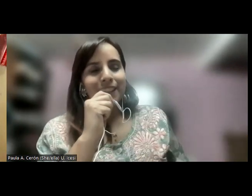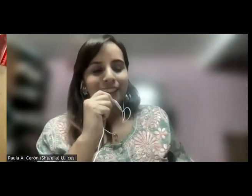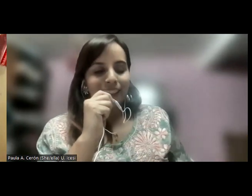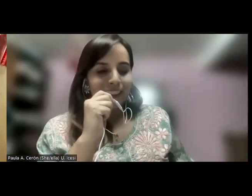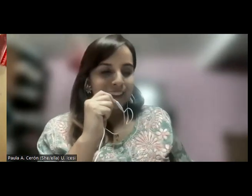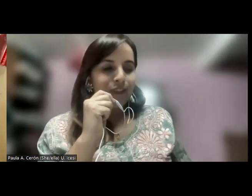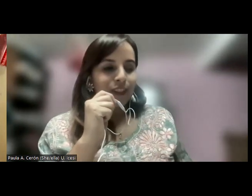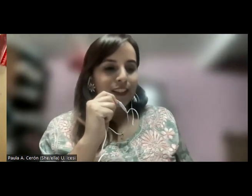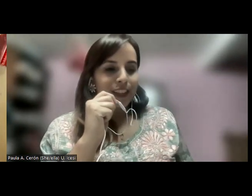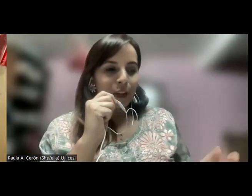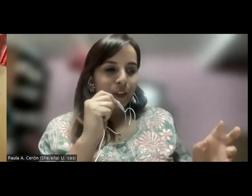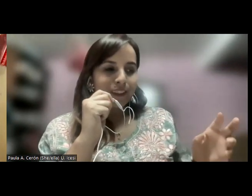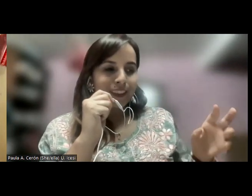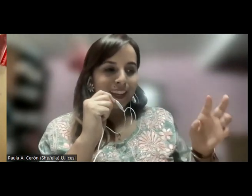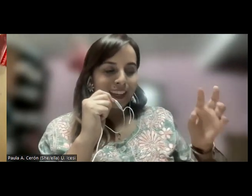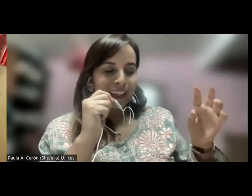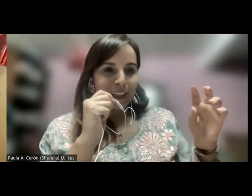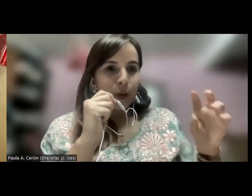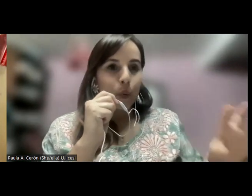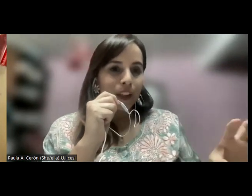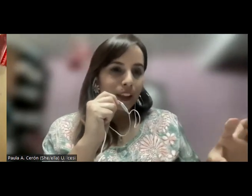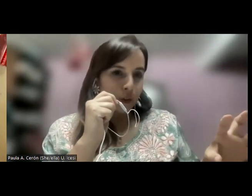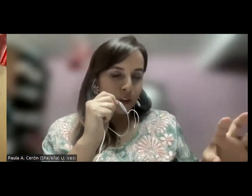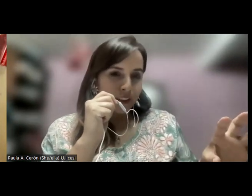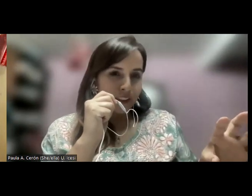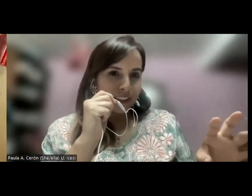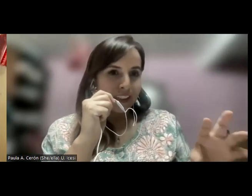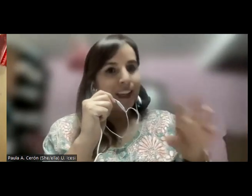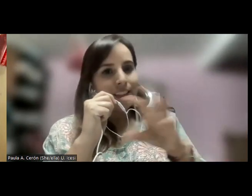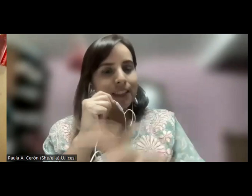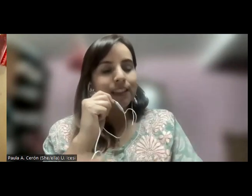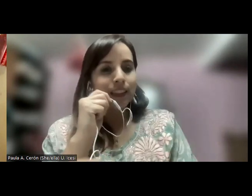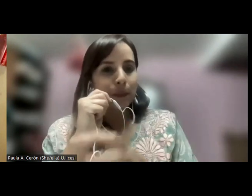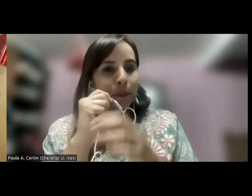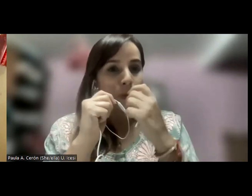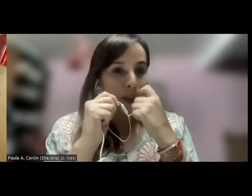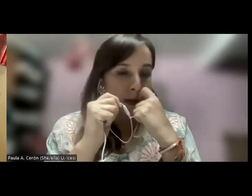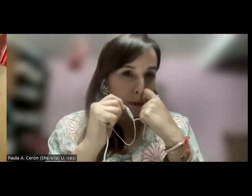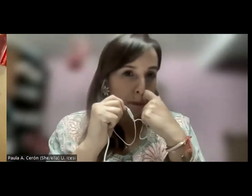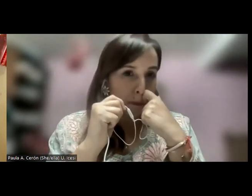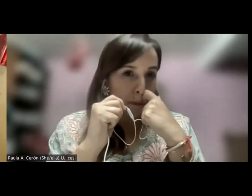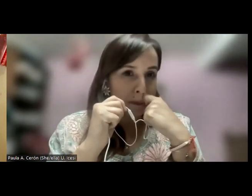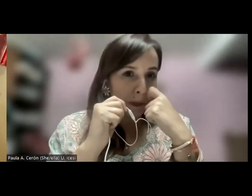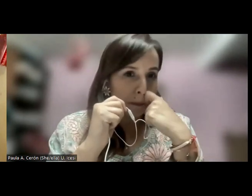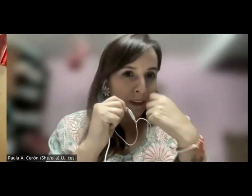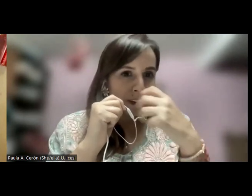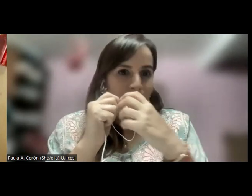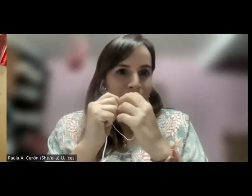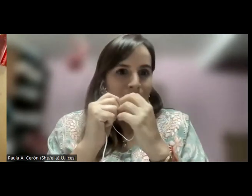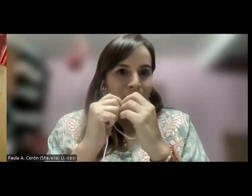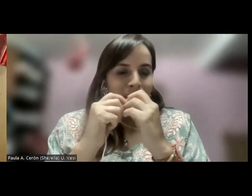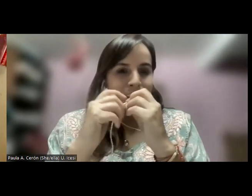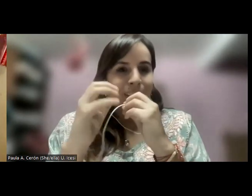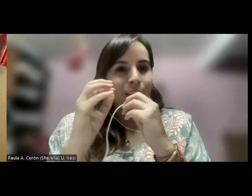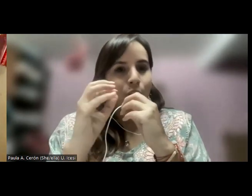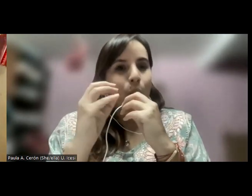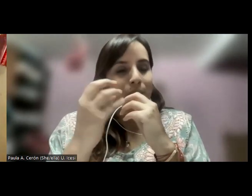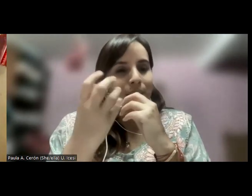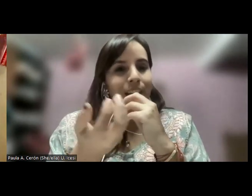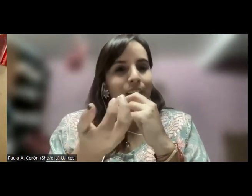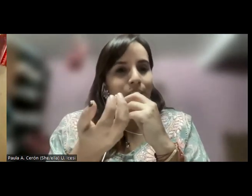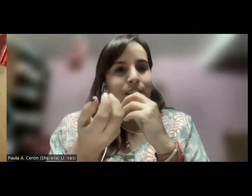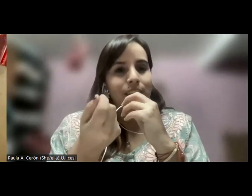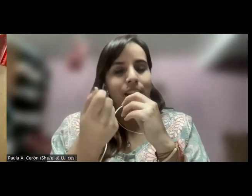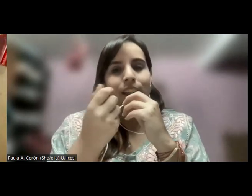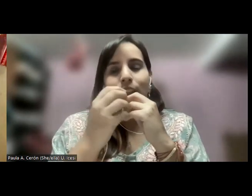interesante diferenciador entre cuidador y asistente personal Sí dando como